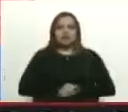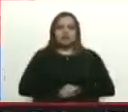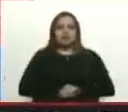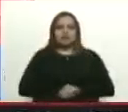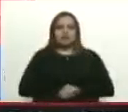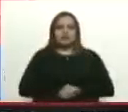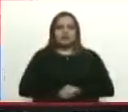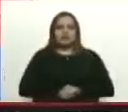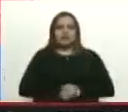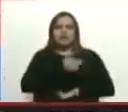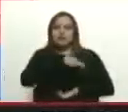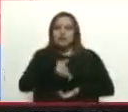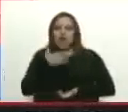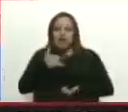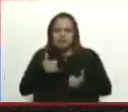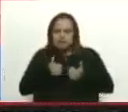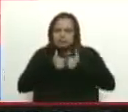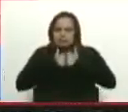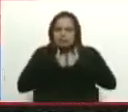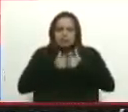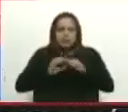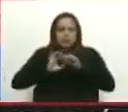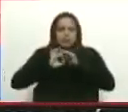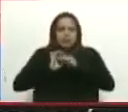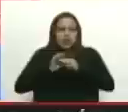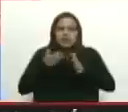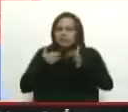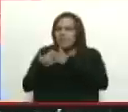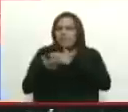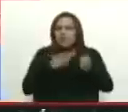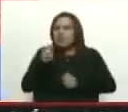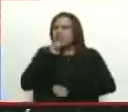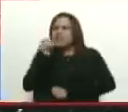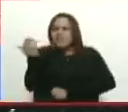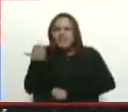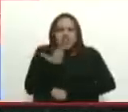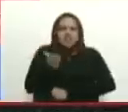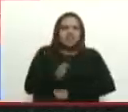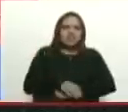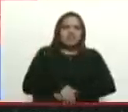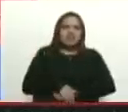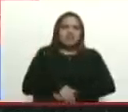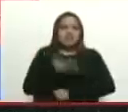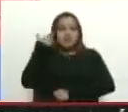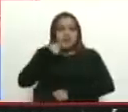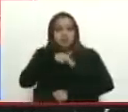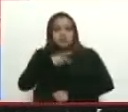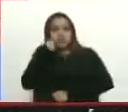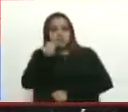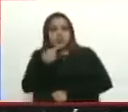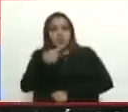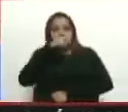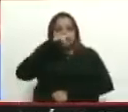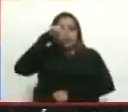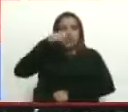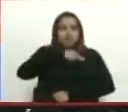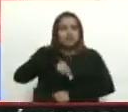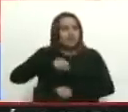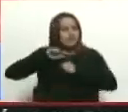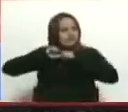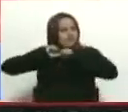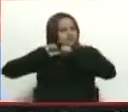Genera unidad. Nosotros nos mantenemos unidos, venga como venga. Y tú sabes qué decimos nosotros aquí: que con Nicolás nos